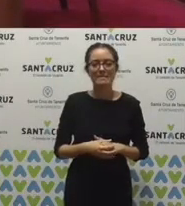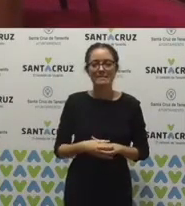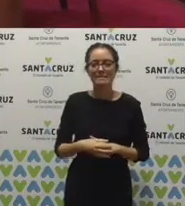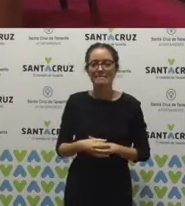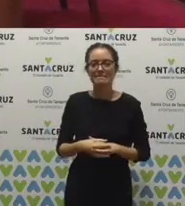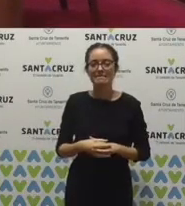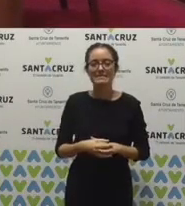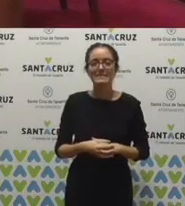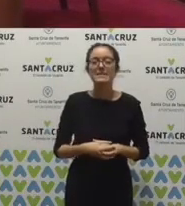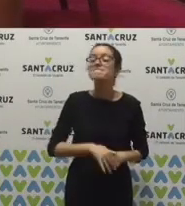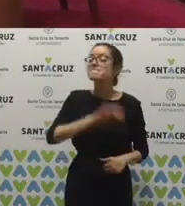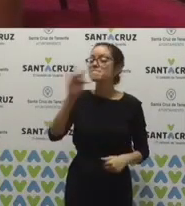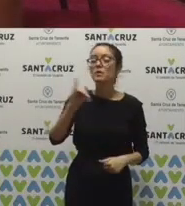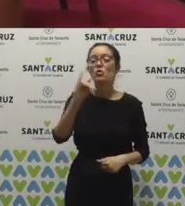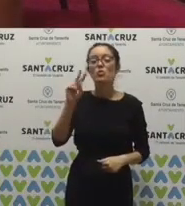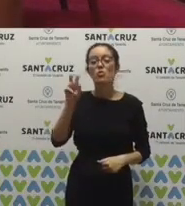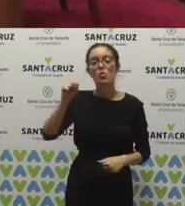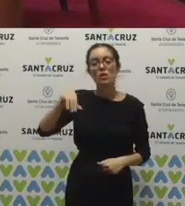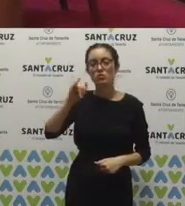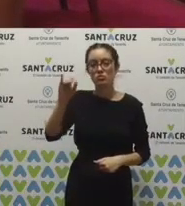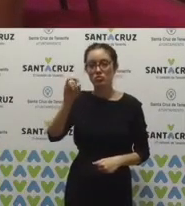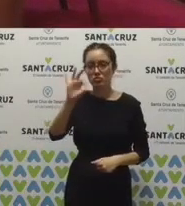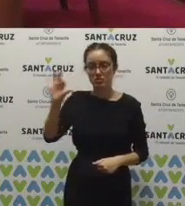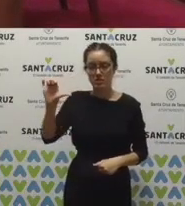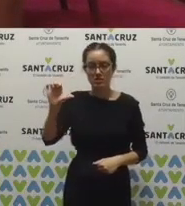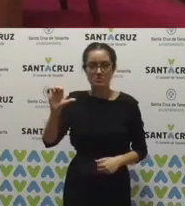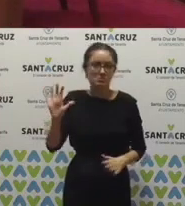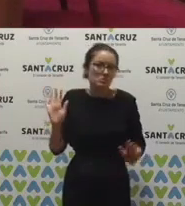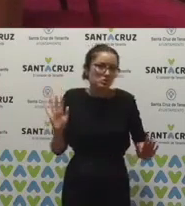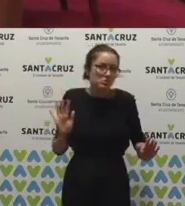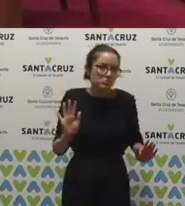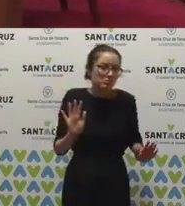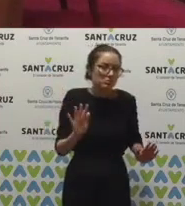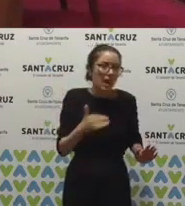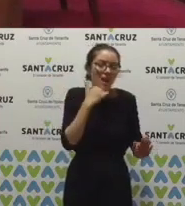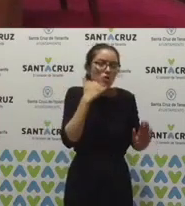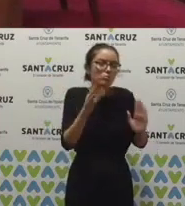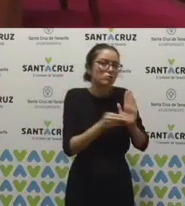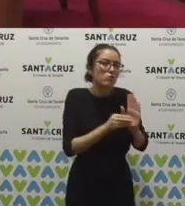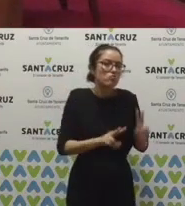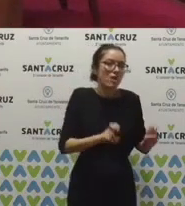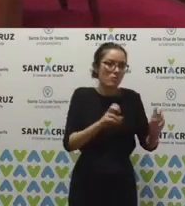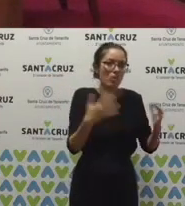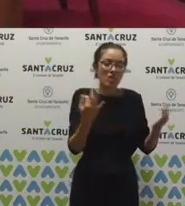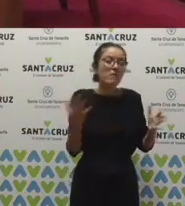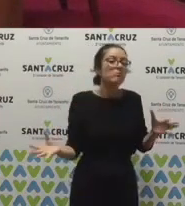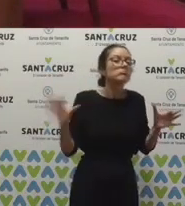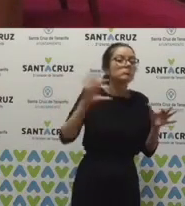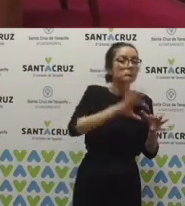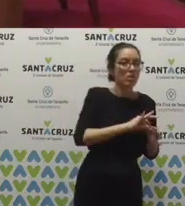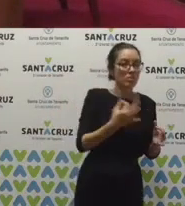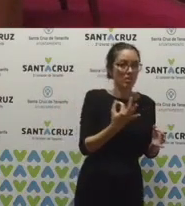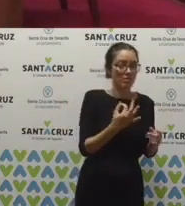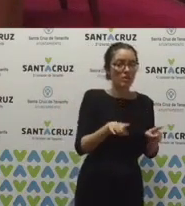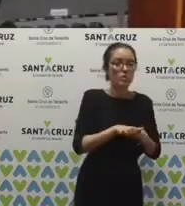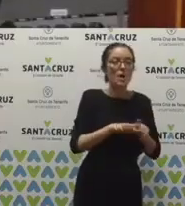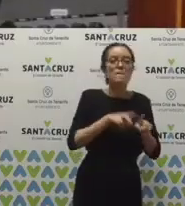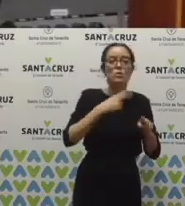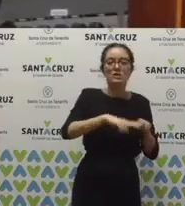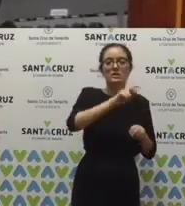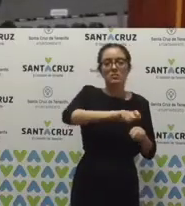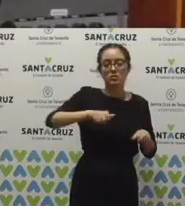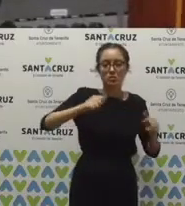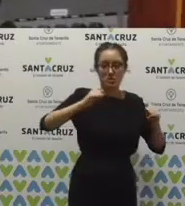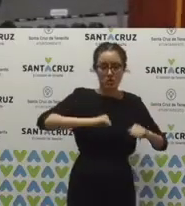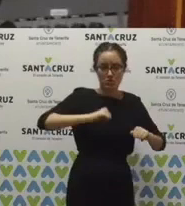2 con jose y que siempre será algo nuevo lo que se introduzca lo que tiene que estar es vinculados estamos hablando de políticas del mayor y no hay